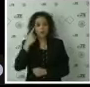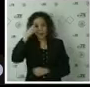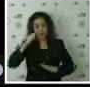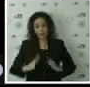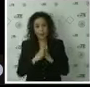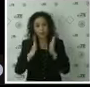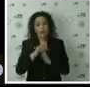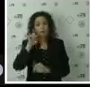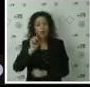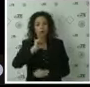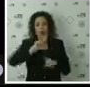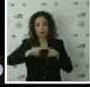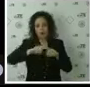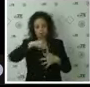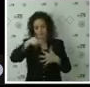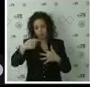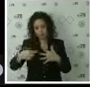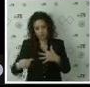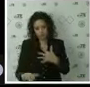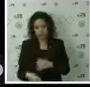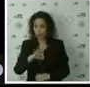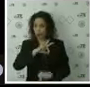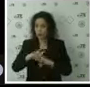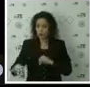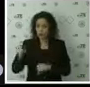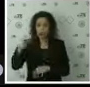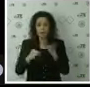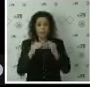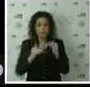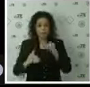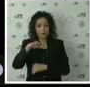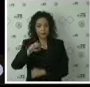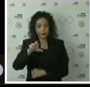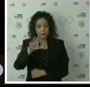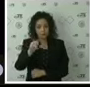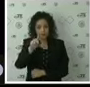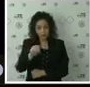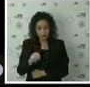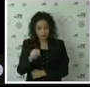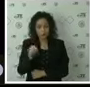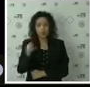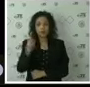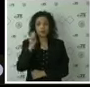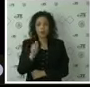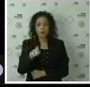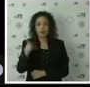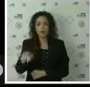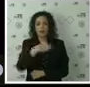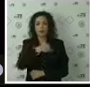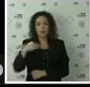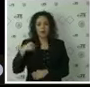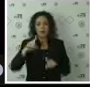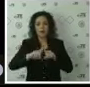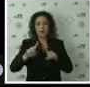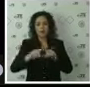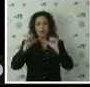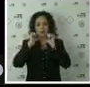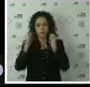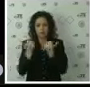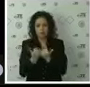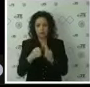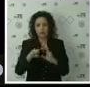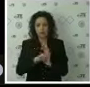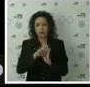de la mujer, entre otros. Finalmente, la magistrada Mercado Ramírez es integrante en diversas asociaciones, tales como el